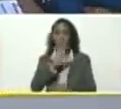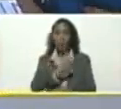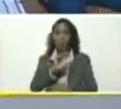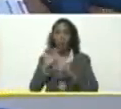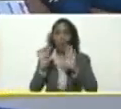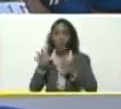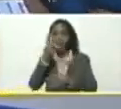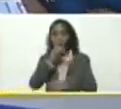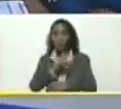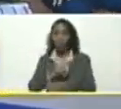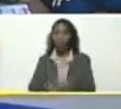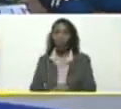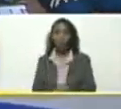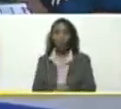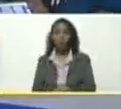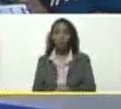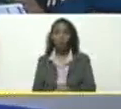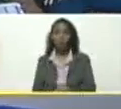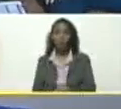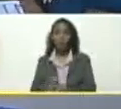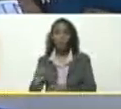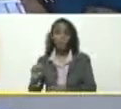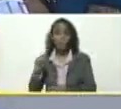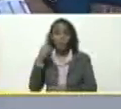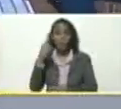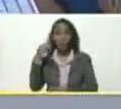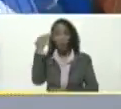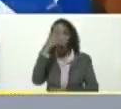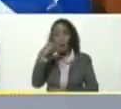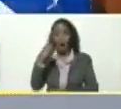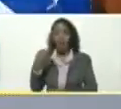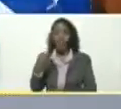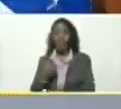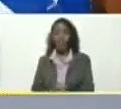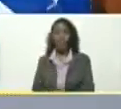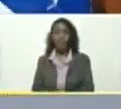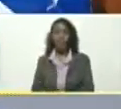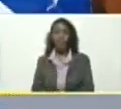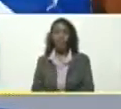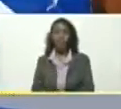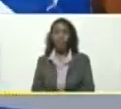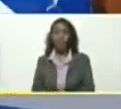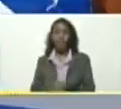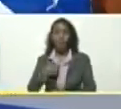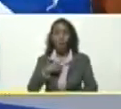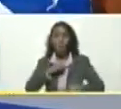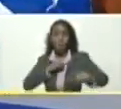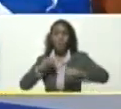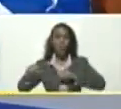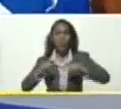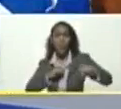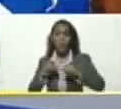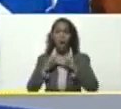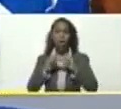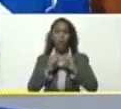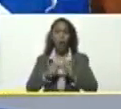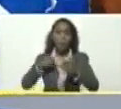59 años de primavera y juventud, con energía y ganas de seguir